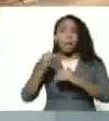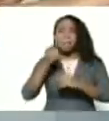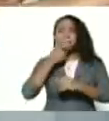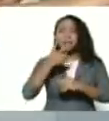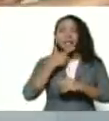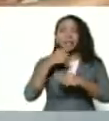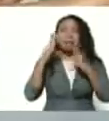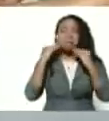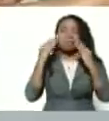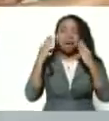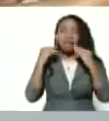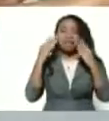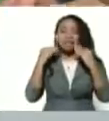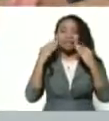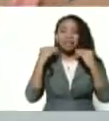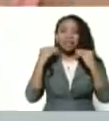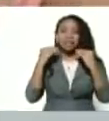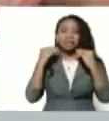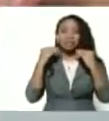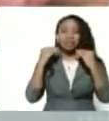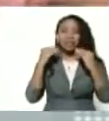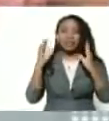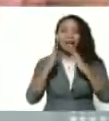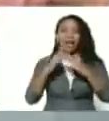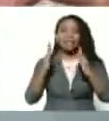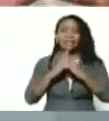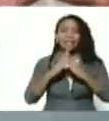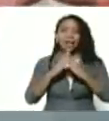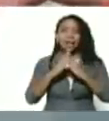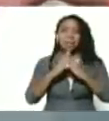esta experiencia de hogares